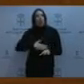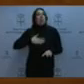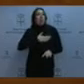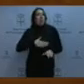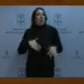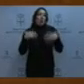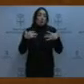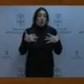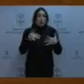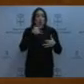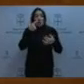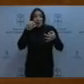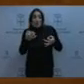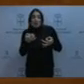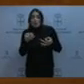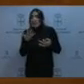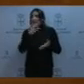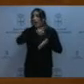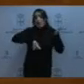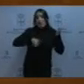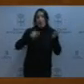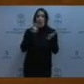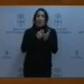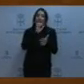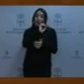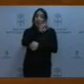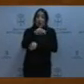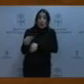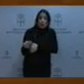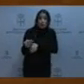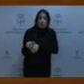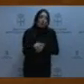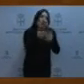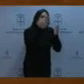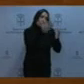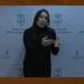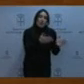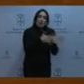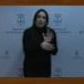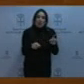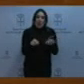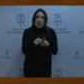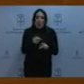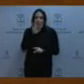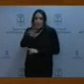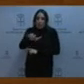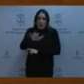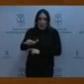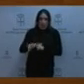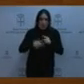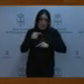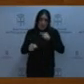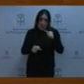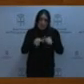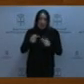contentos, cuando en la Comunidad Gallega pagaría 0 euros, usted le está tomando el pelo a esa